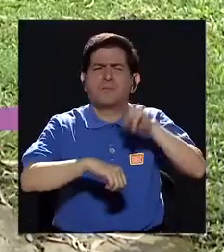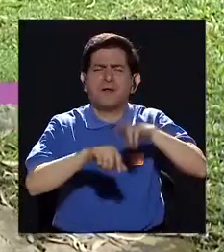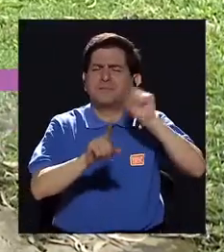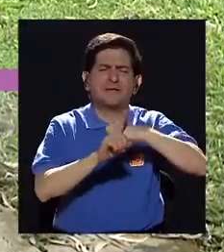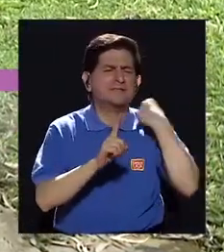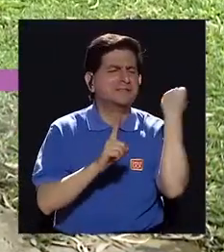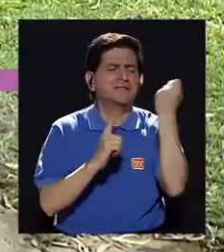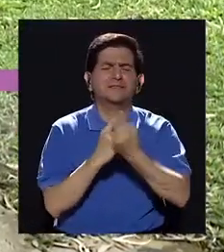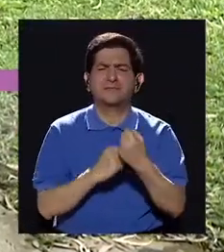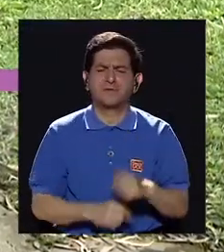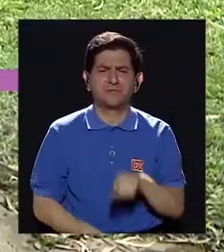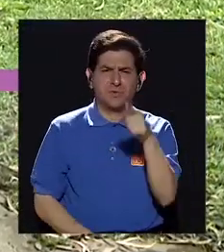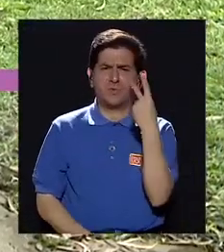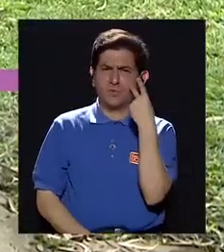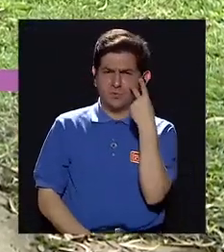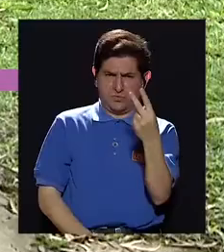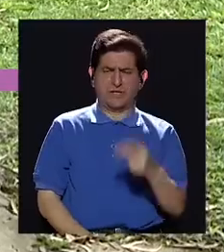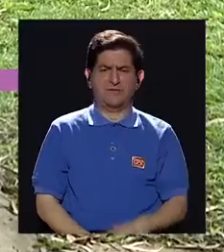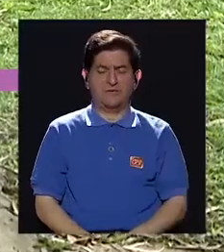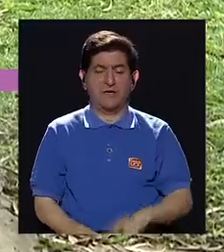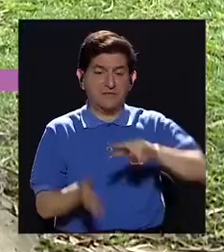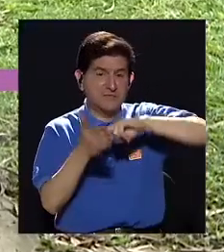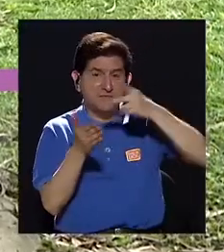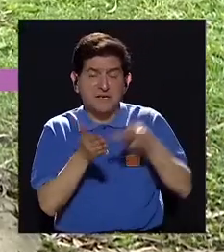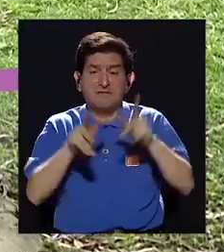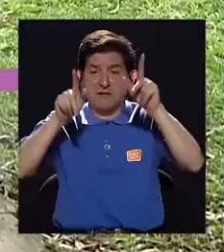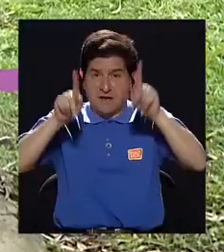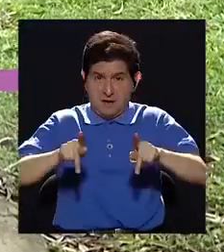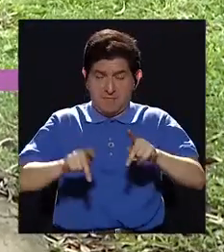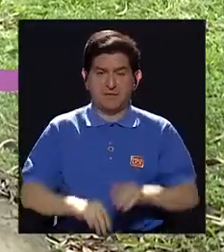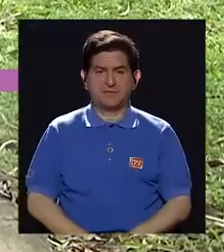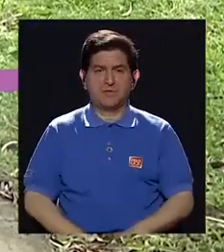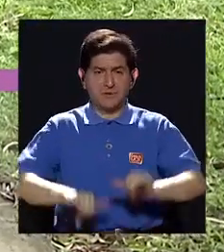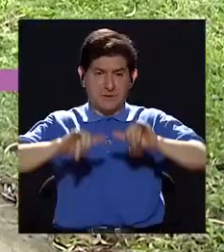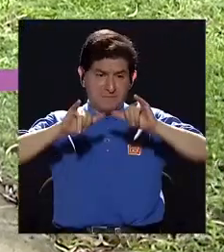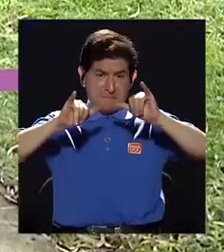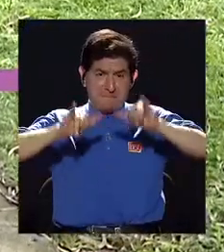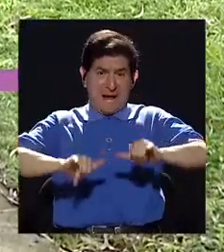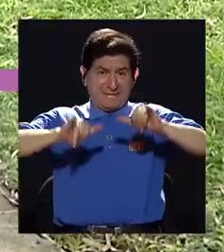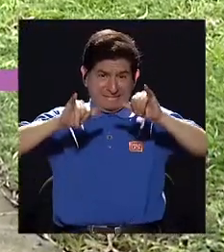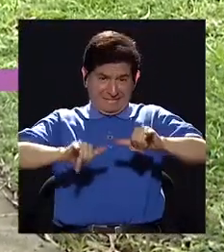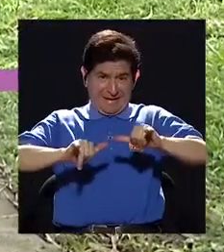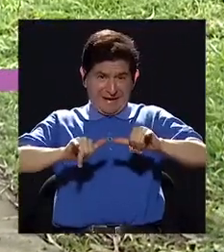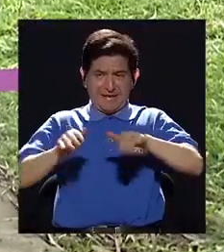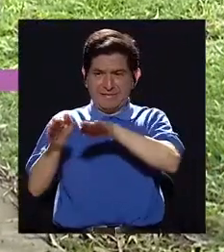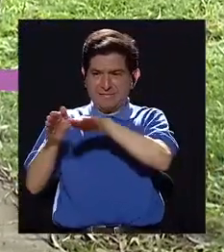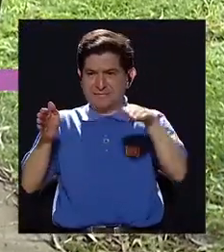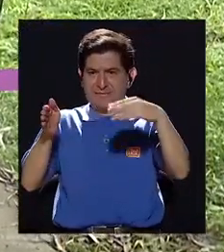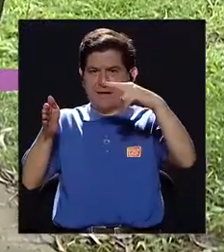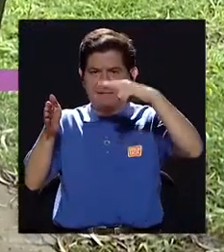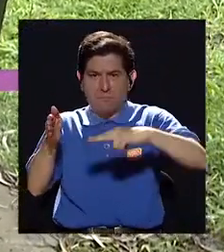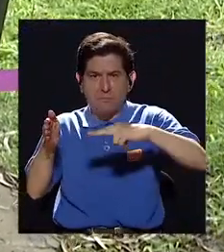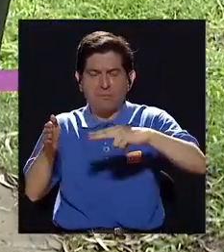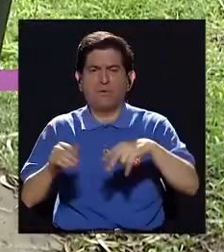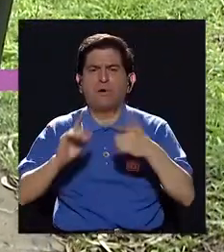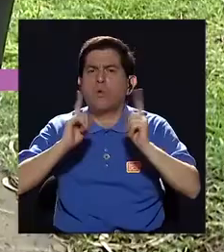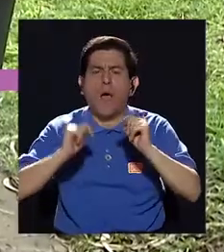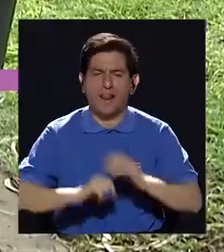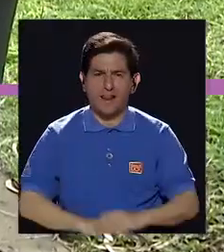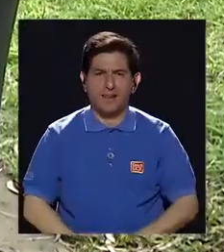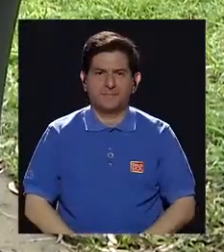normalmente las circunstancias que ustedes ven que lleva a una persona a tener que tener un encamamiento.